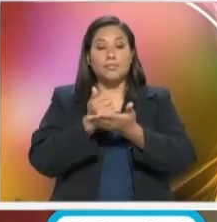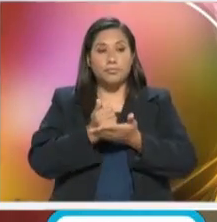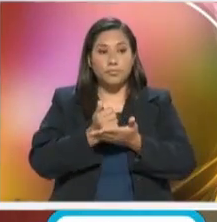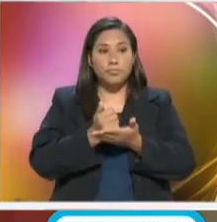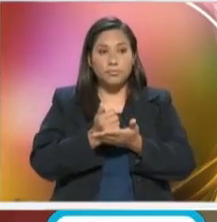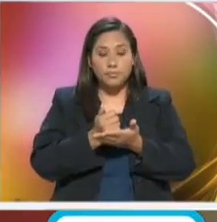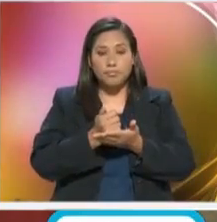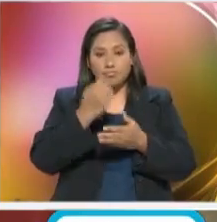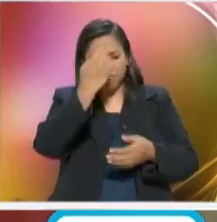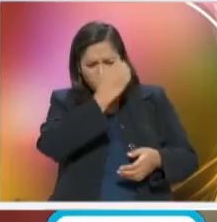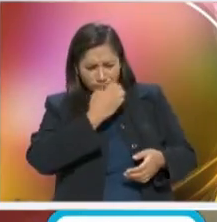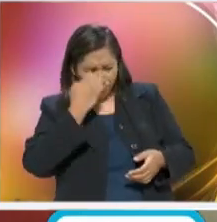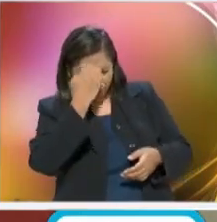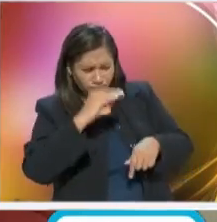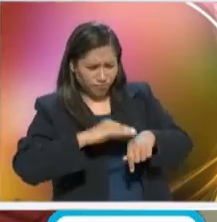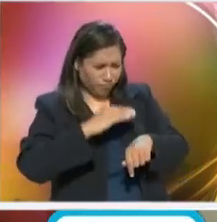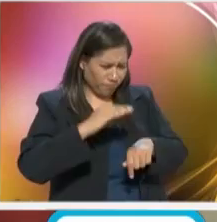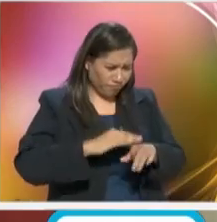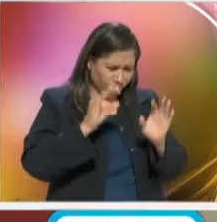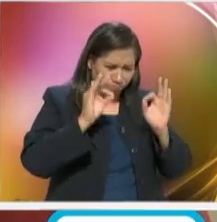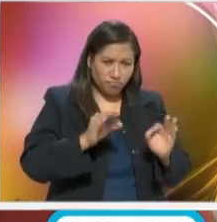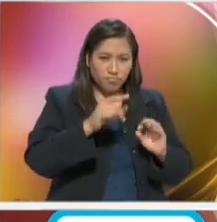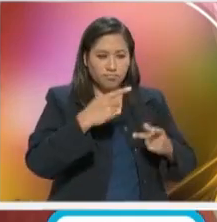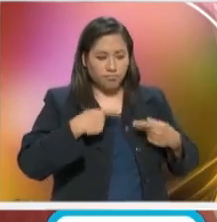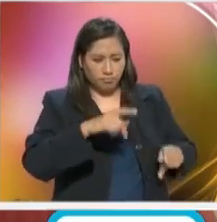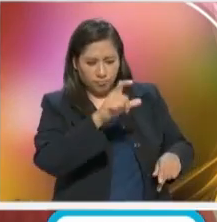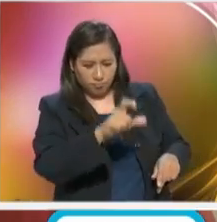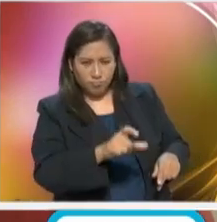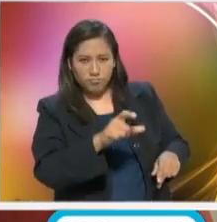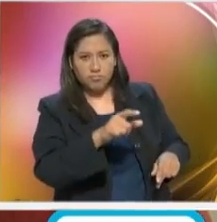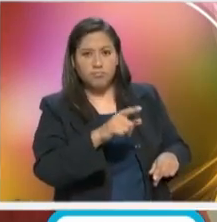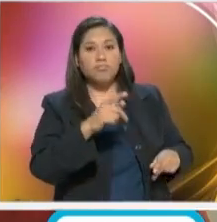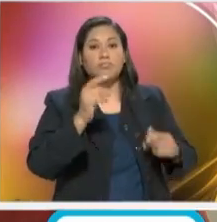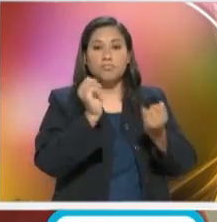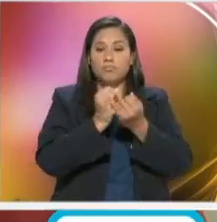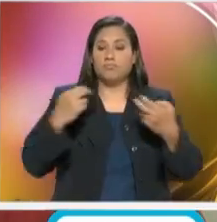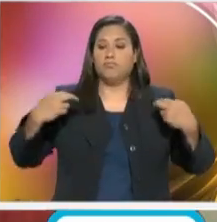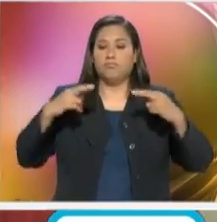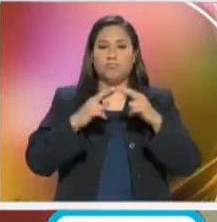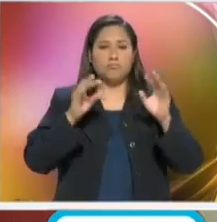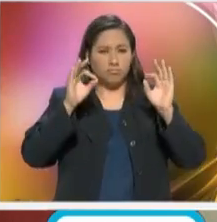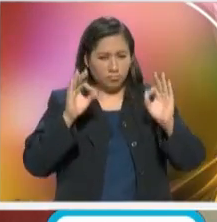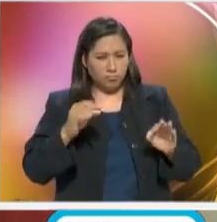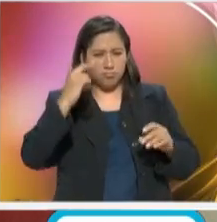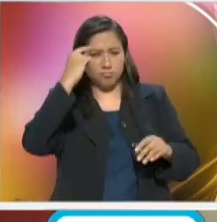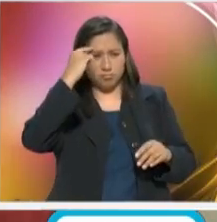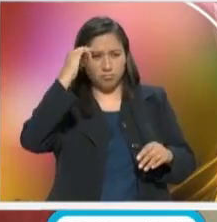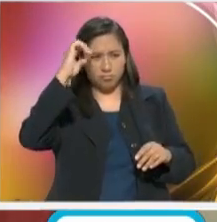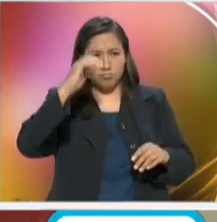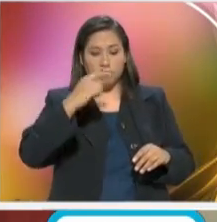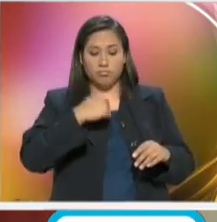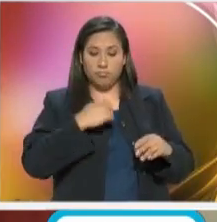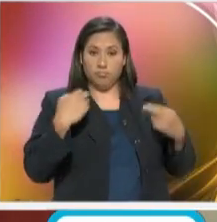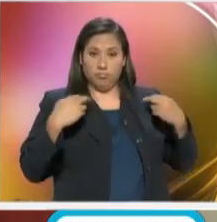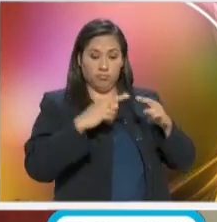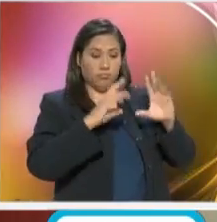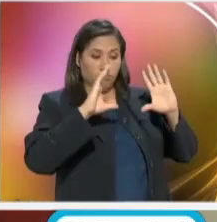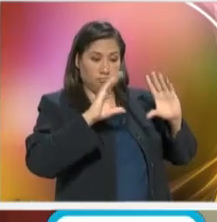la evaluación y a la idoneidad de las personas que están al frente de la educación, tanto como educandos